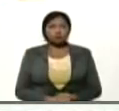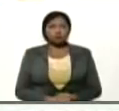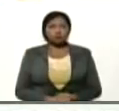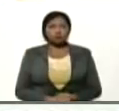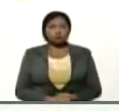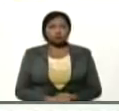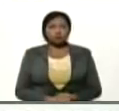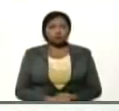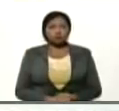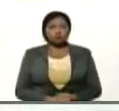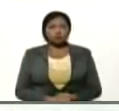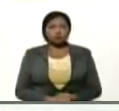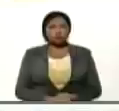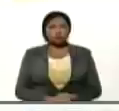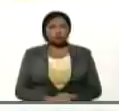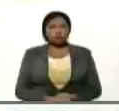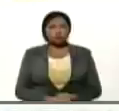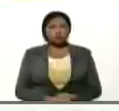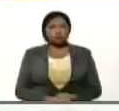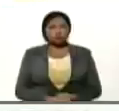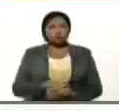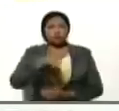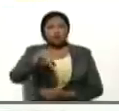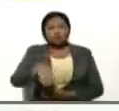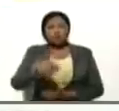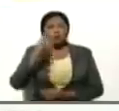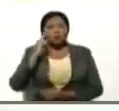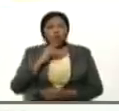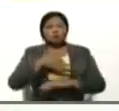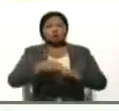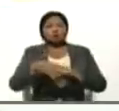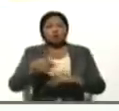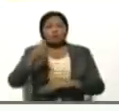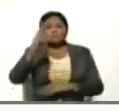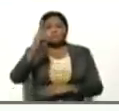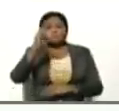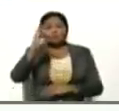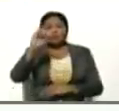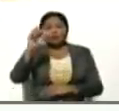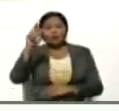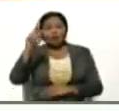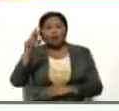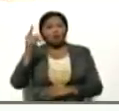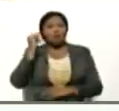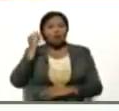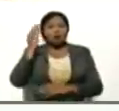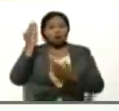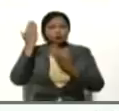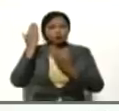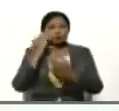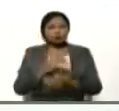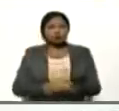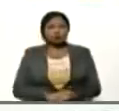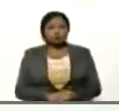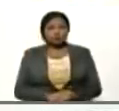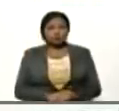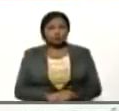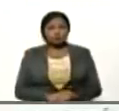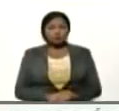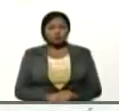Orinoco. Angostura del Orinoco. Estado Bolívar, municipio Piar Yulisbé García.